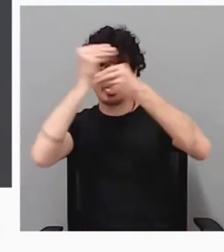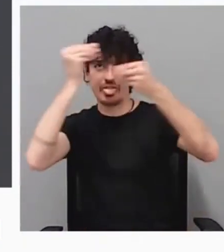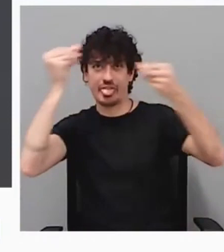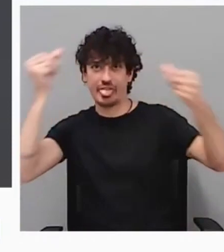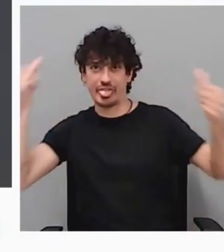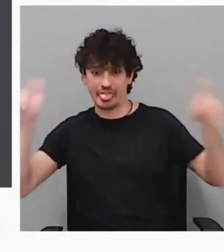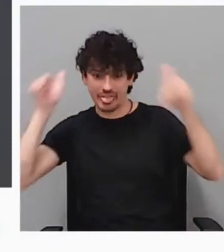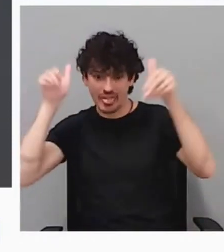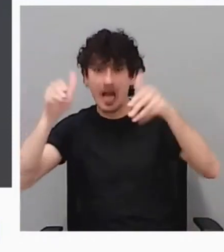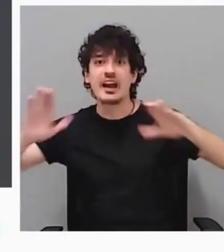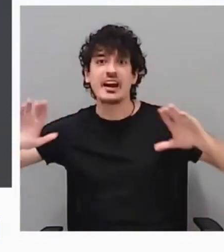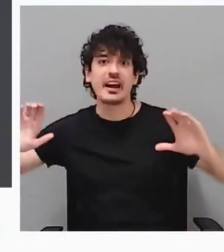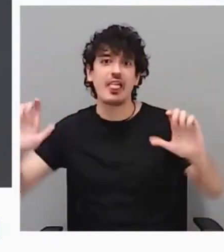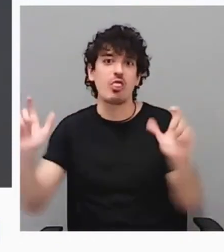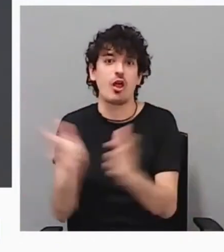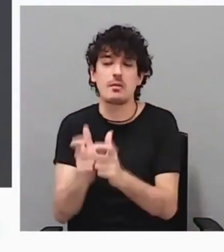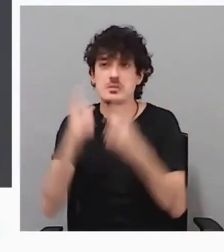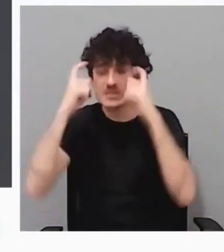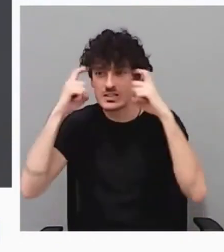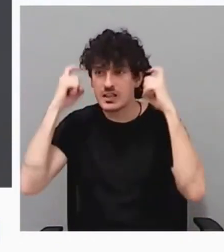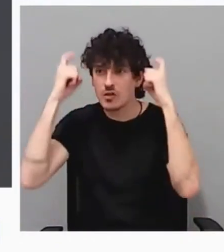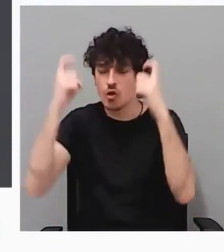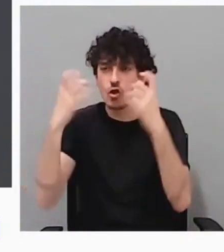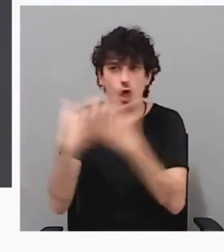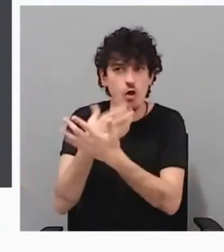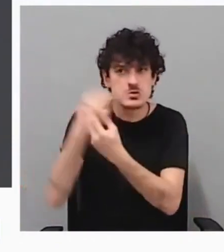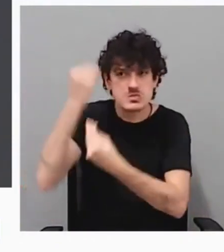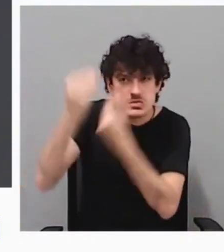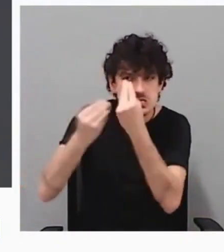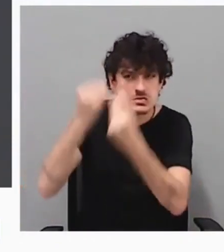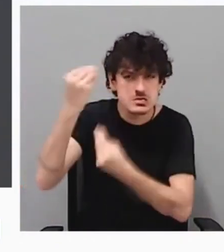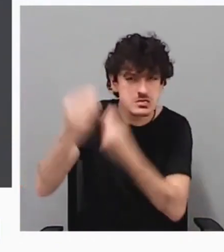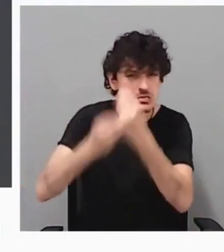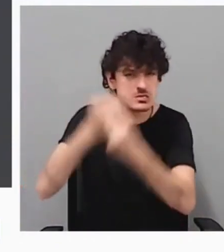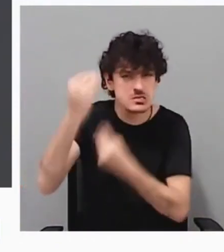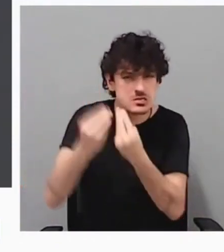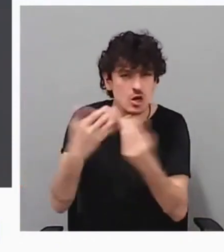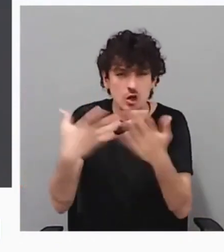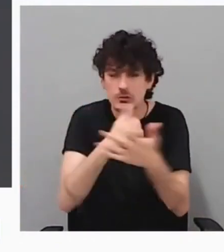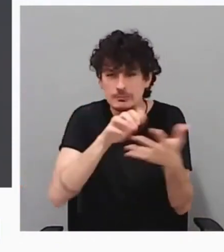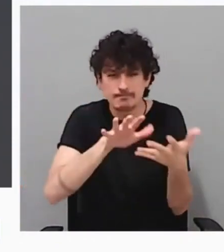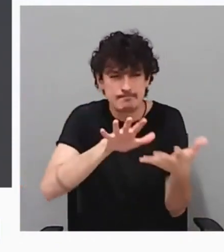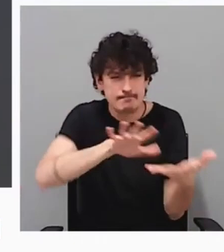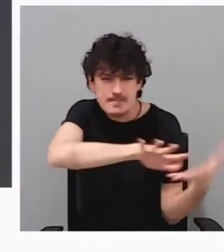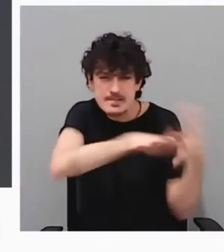reduccionismo. Intentamos racionalizarlo todo, intentamos simplificarlo todo.